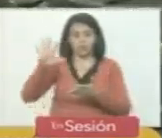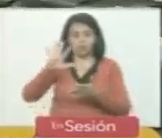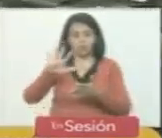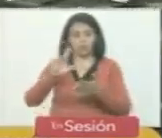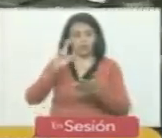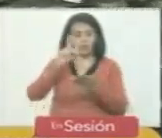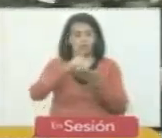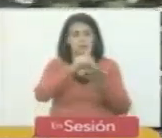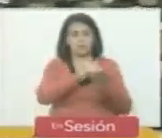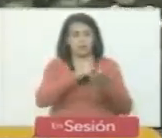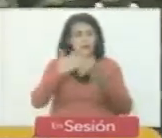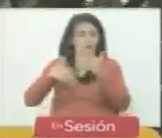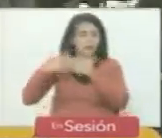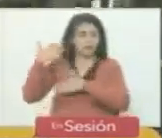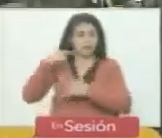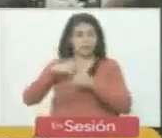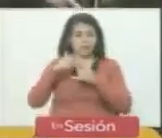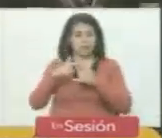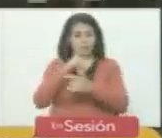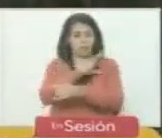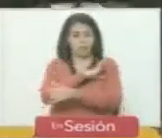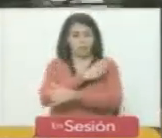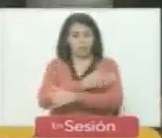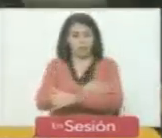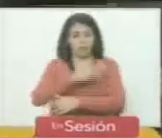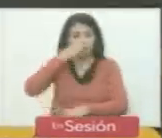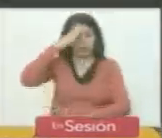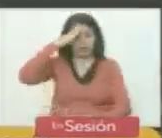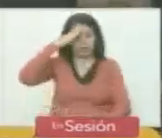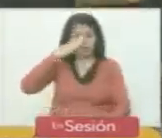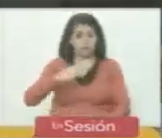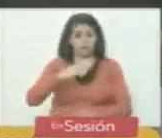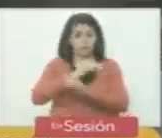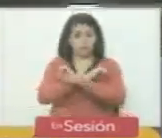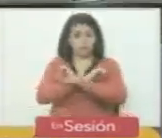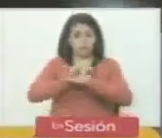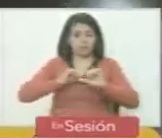ese entonces, una Fuerza Armada,